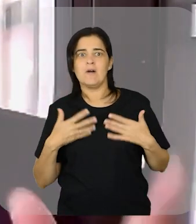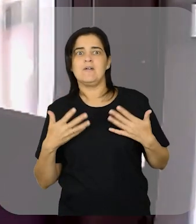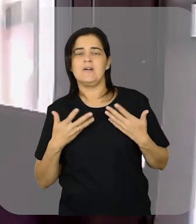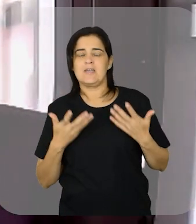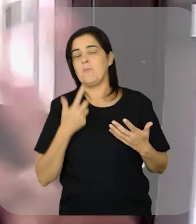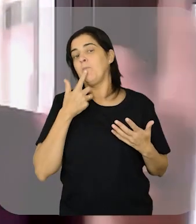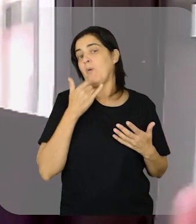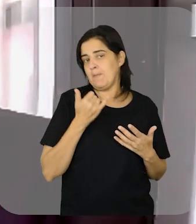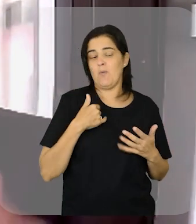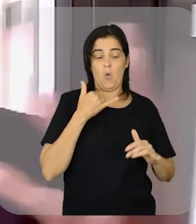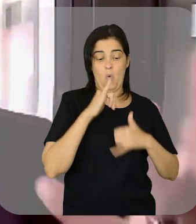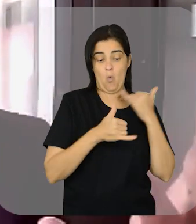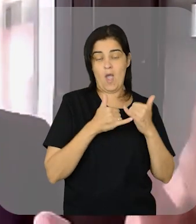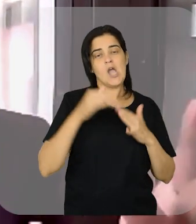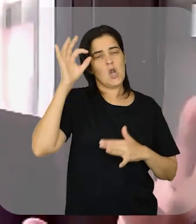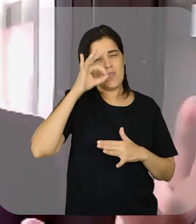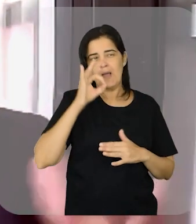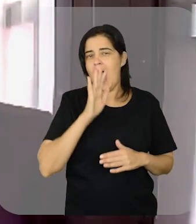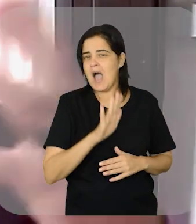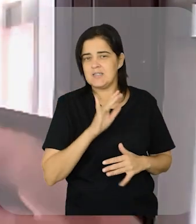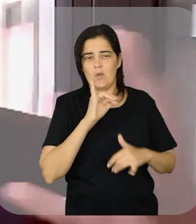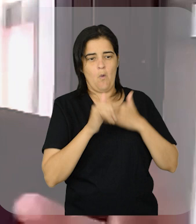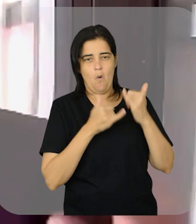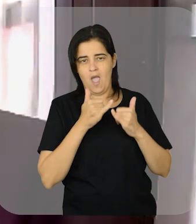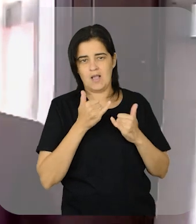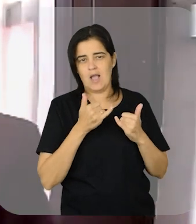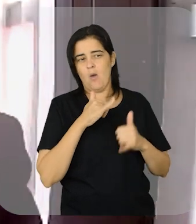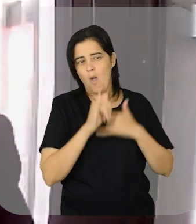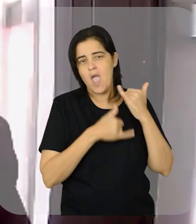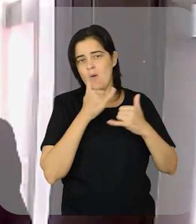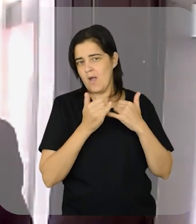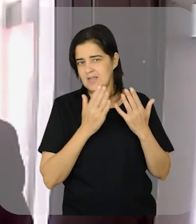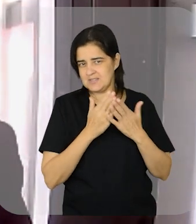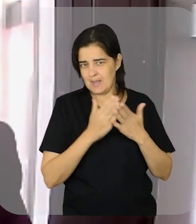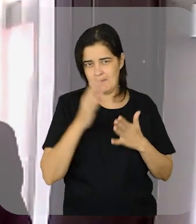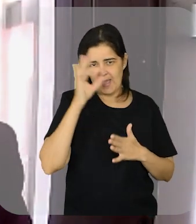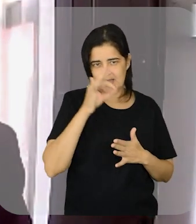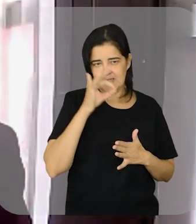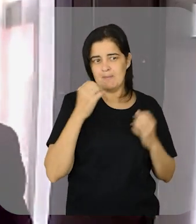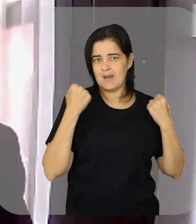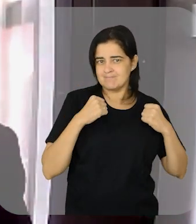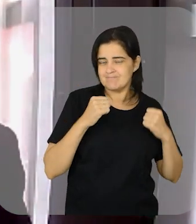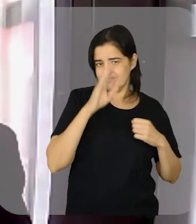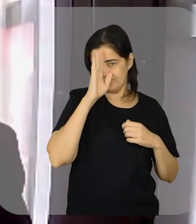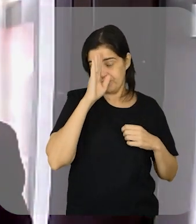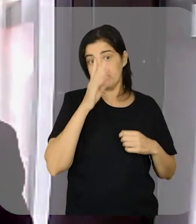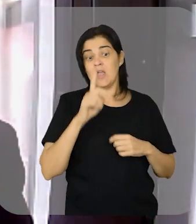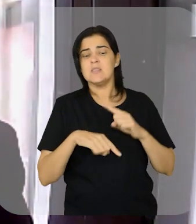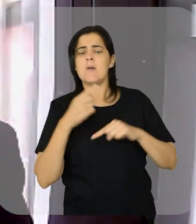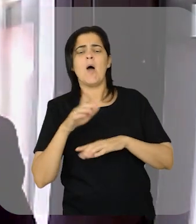nosotros jugamos, y los de inglés jugamos mucho, ¿tá? Cuando jugamos, después el alumno nos puede